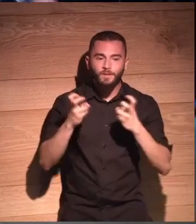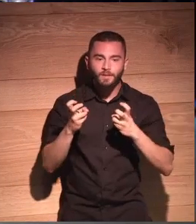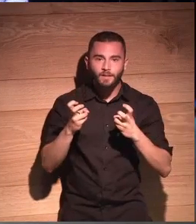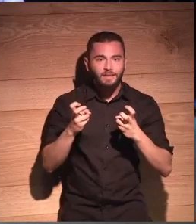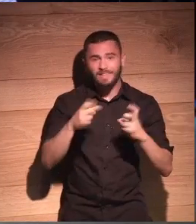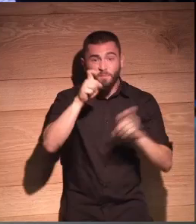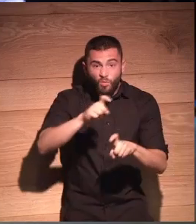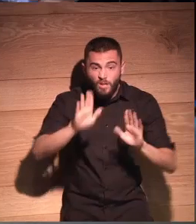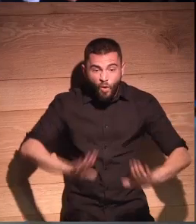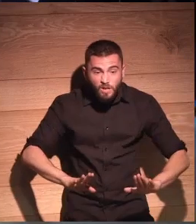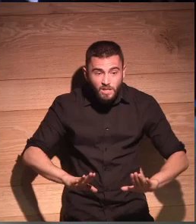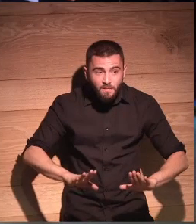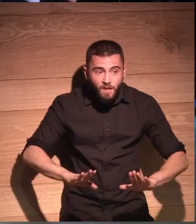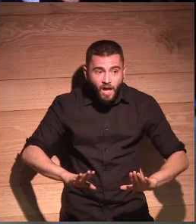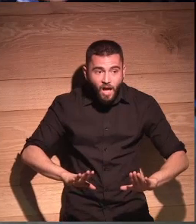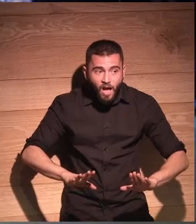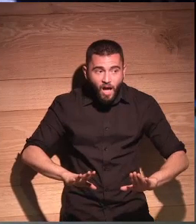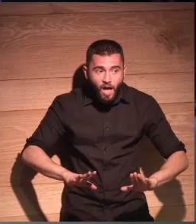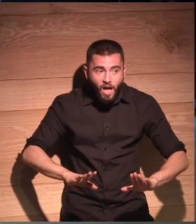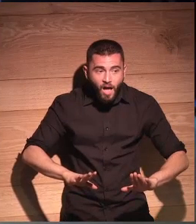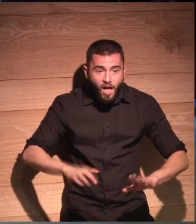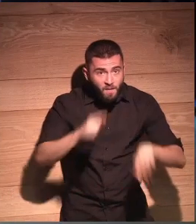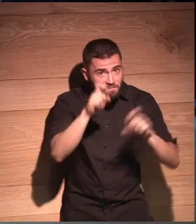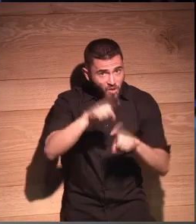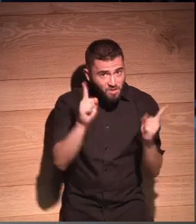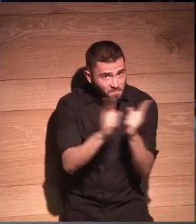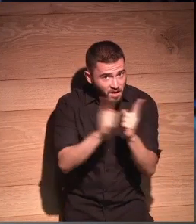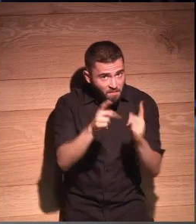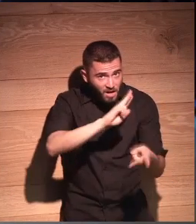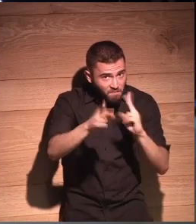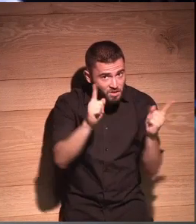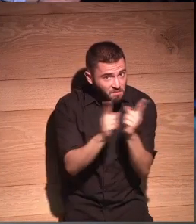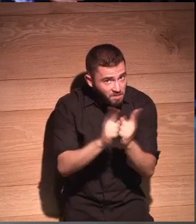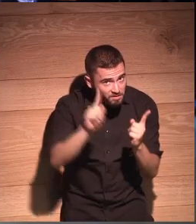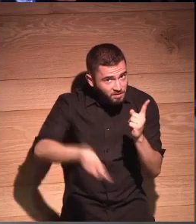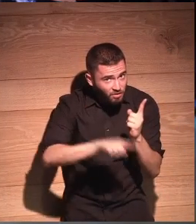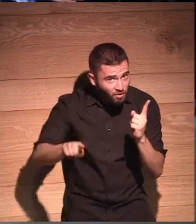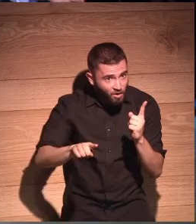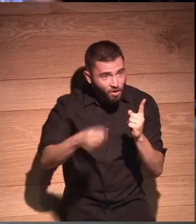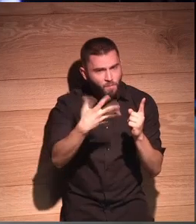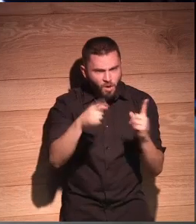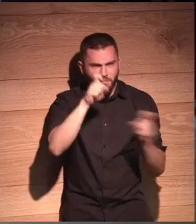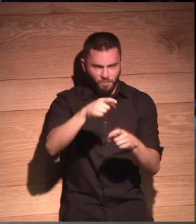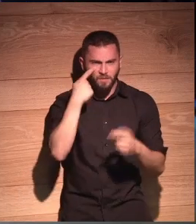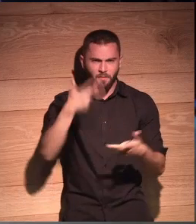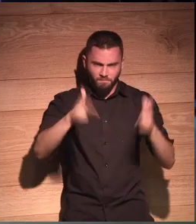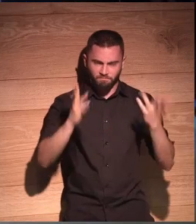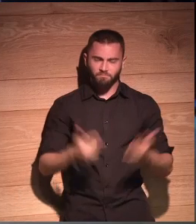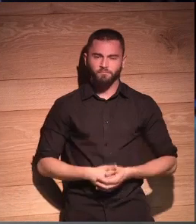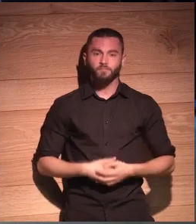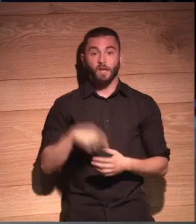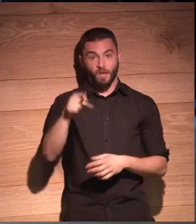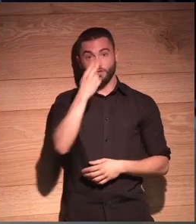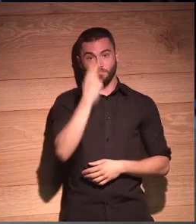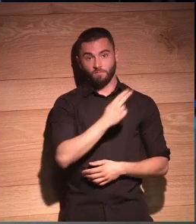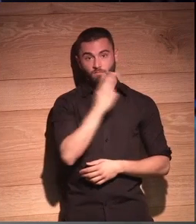es que ya nos tenemos que... La última, pero es muy breve y la respuesta va a ser ultra breve. Es que bueno, dinos la pregunta y ellos me prometen